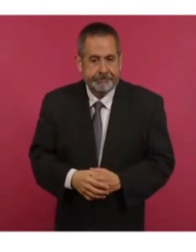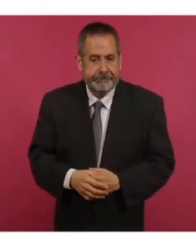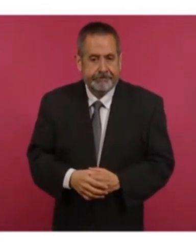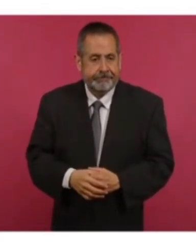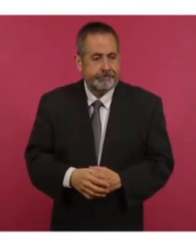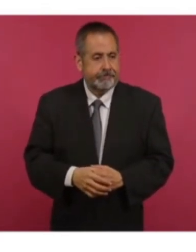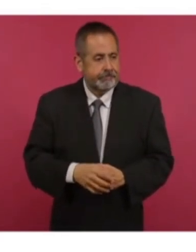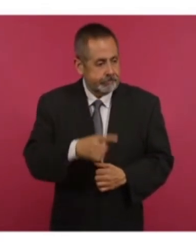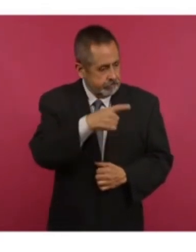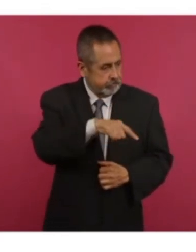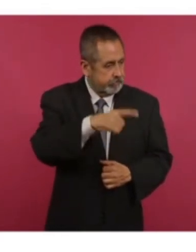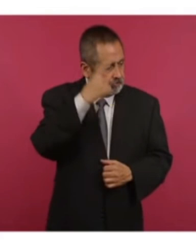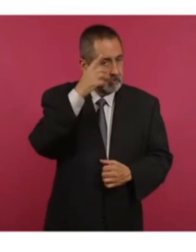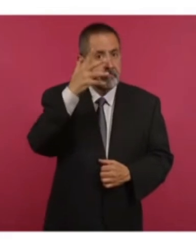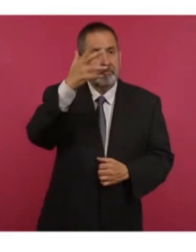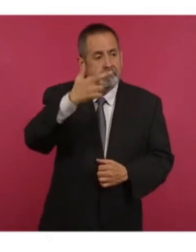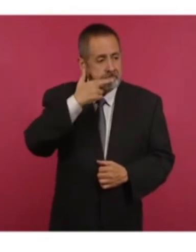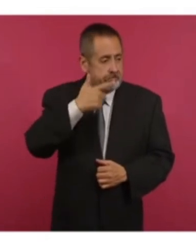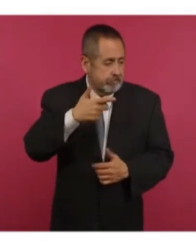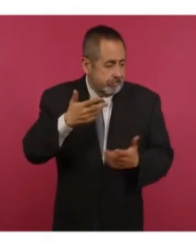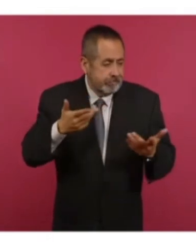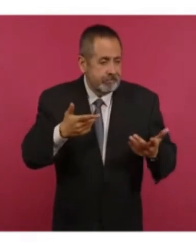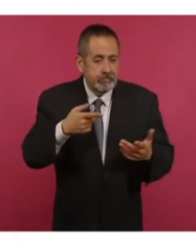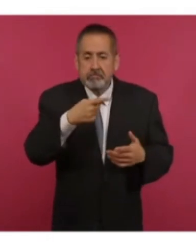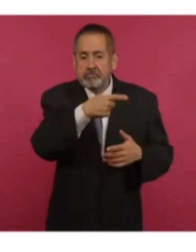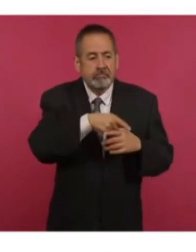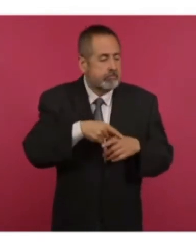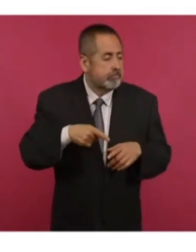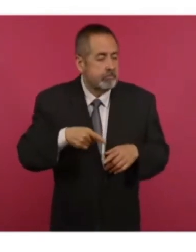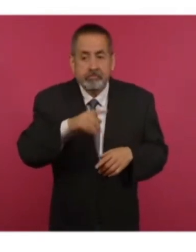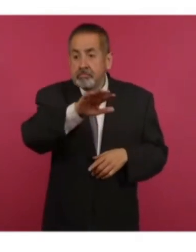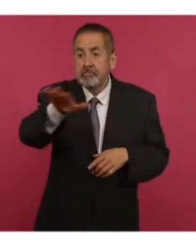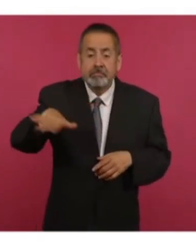Hasta por el bien de ellos, porque se están quedando